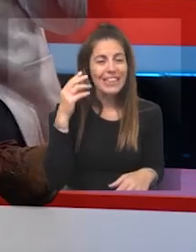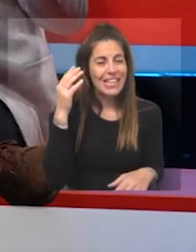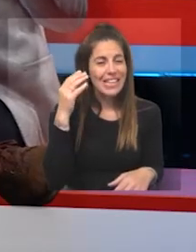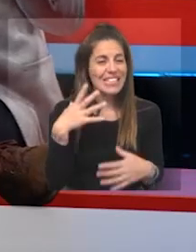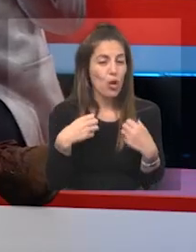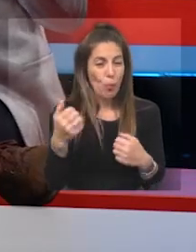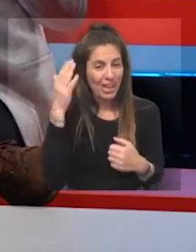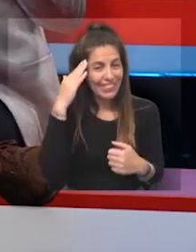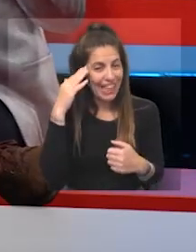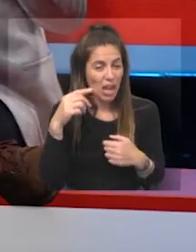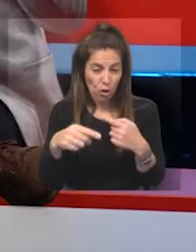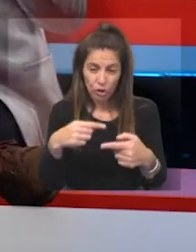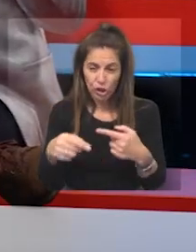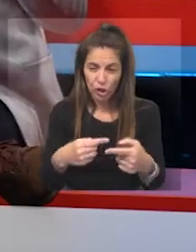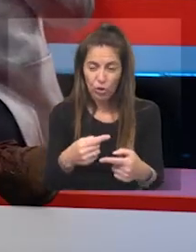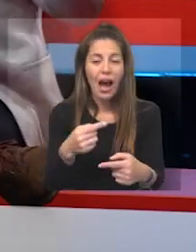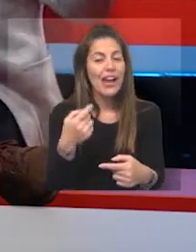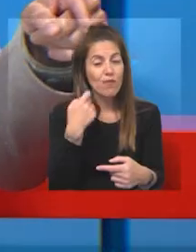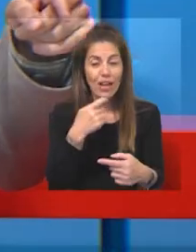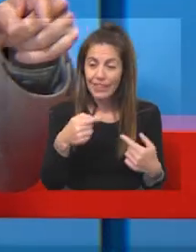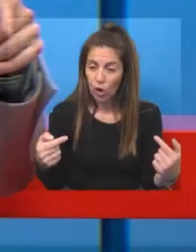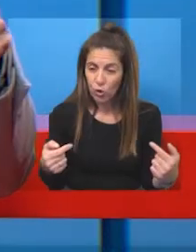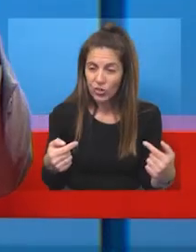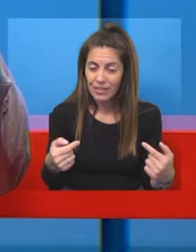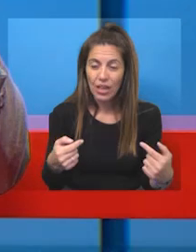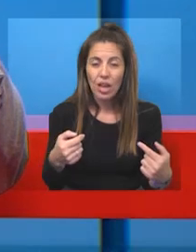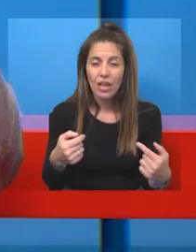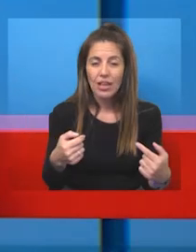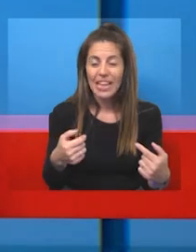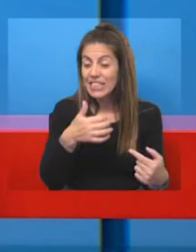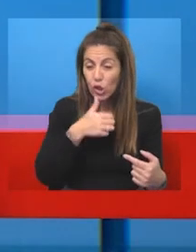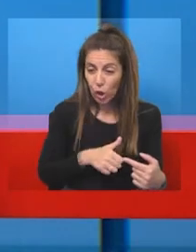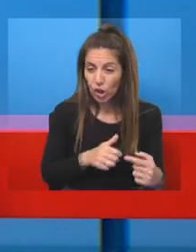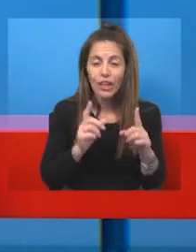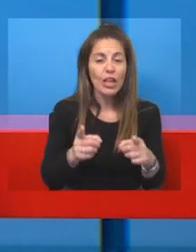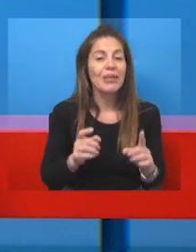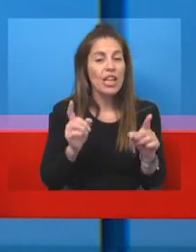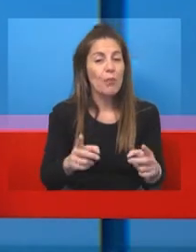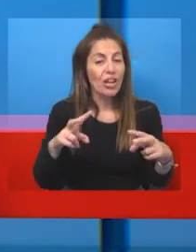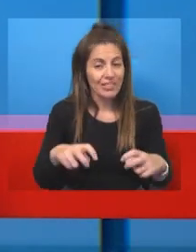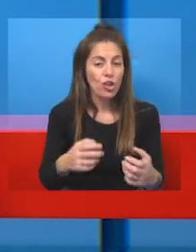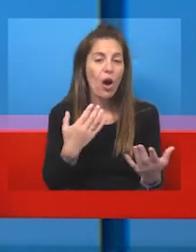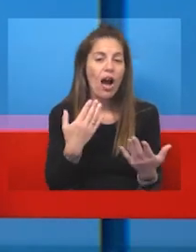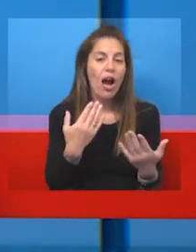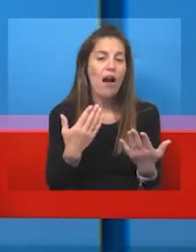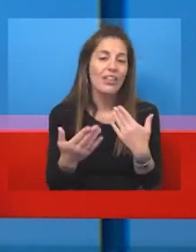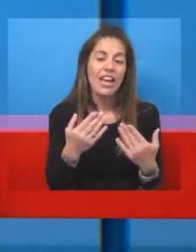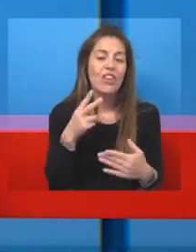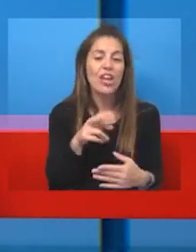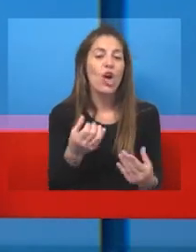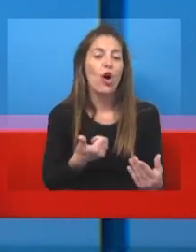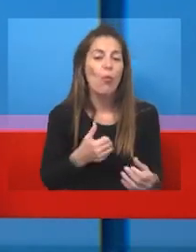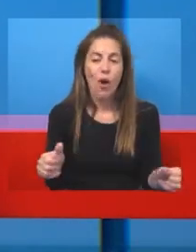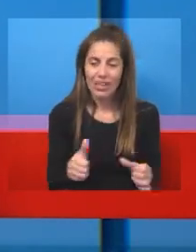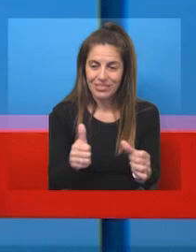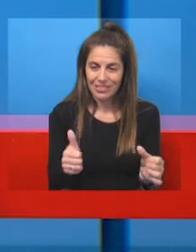y ahí también tenemos un debe como sociedad histórico y también tenemos que sentarnos a ver cómo vamos a hacer este